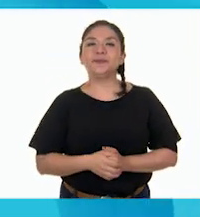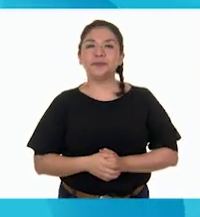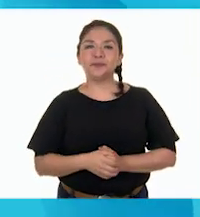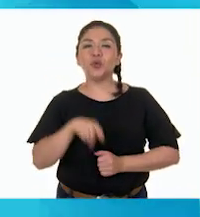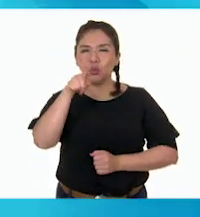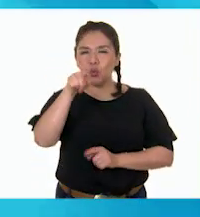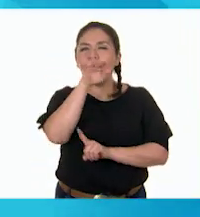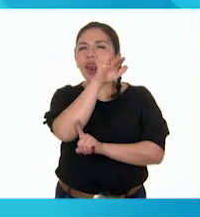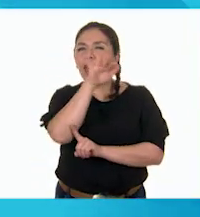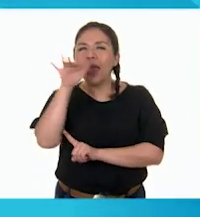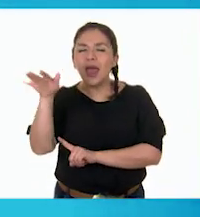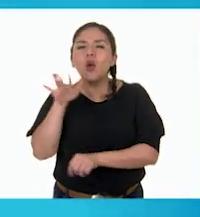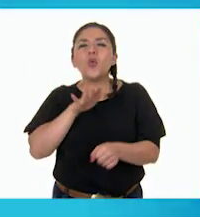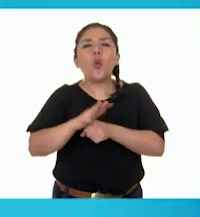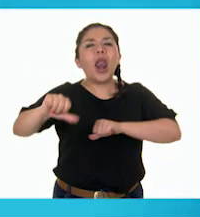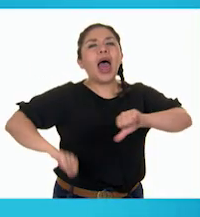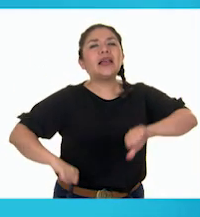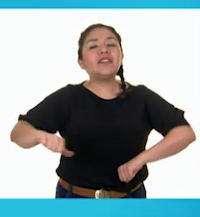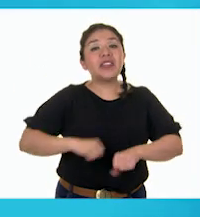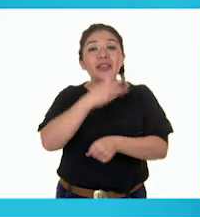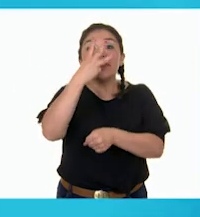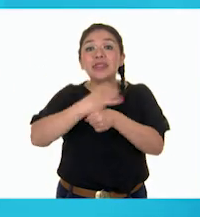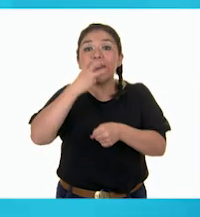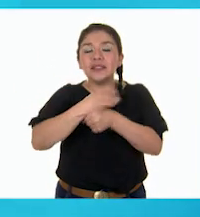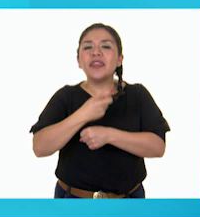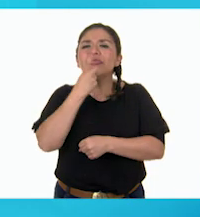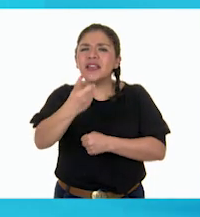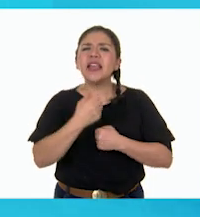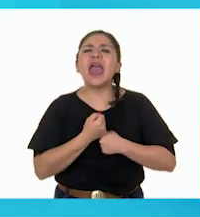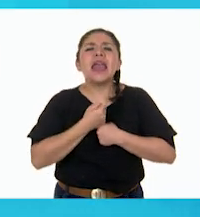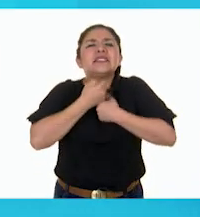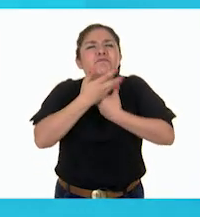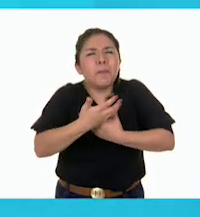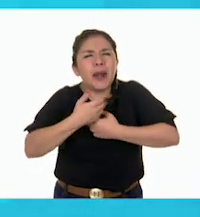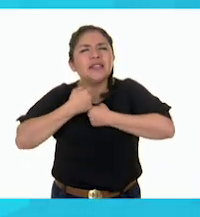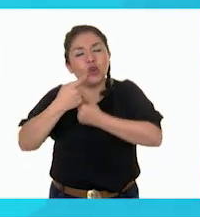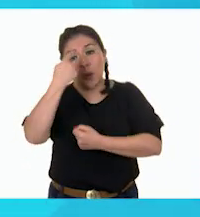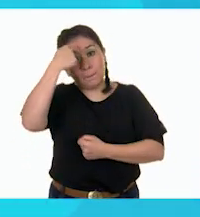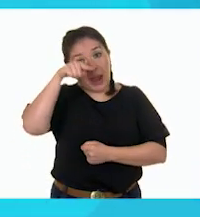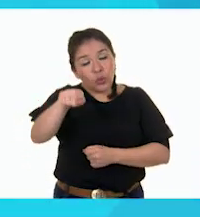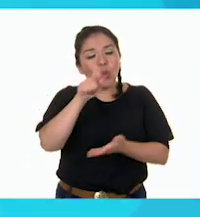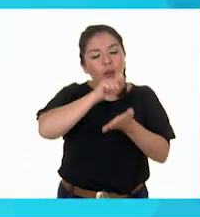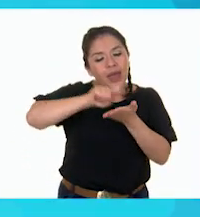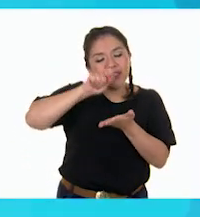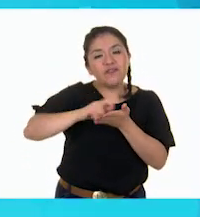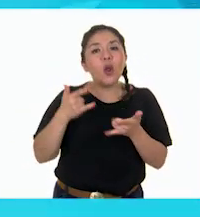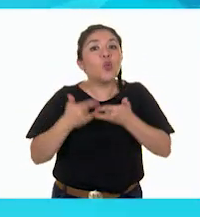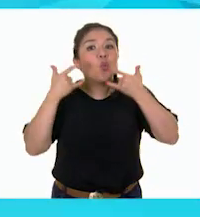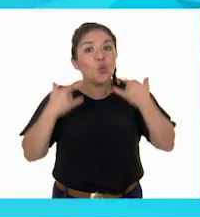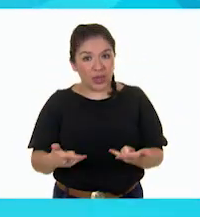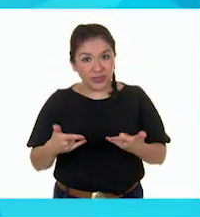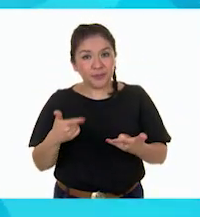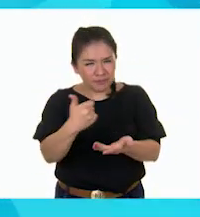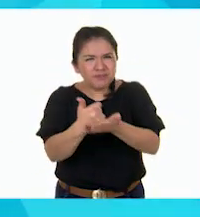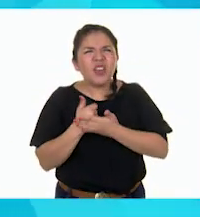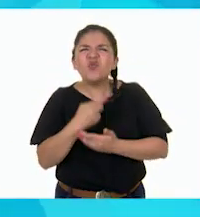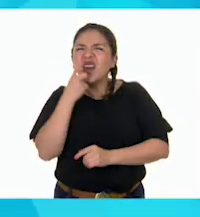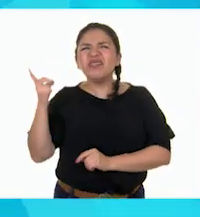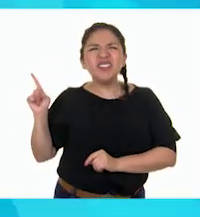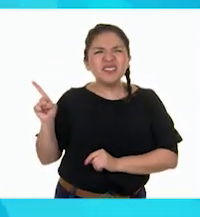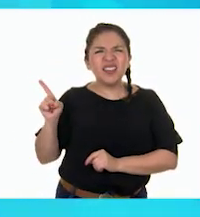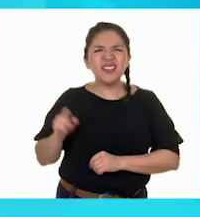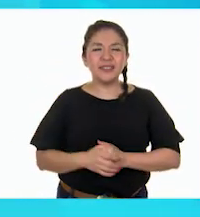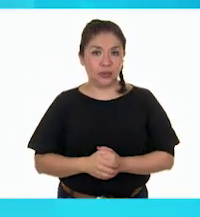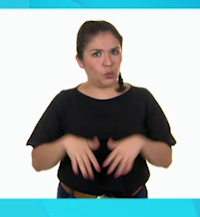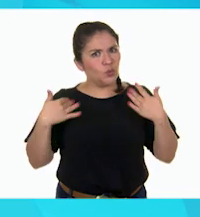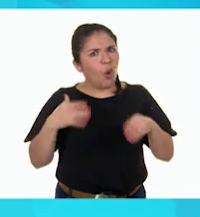a leer la actividad número 3, expresiones para escribir cuentos. ¿Me ayudas a leerla? Sí, wow,